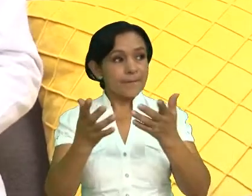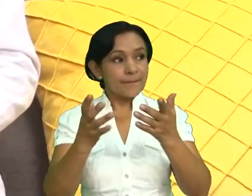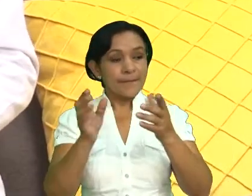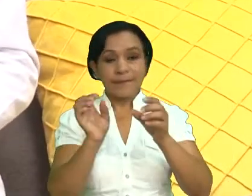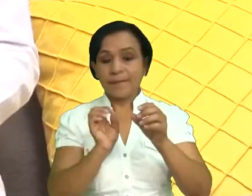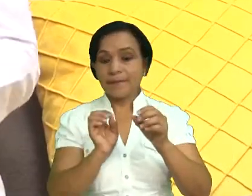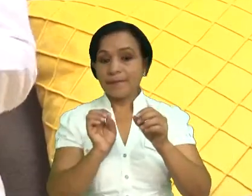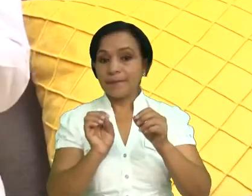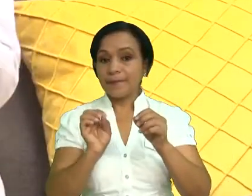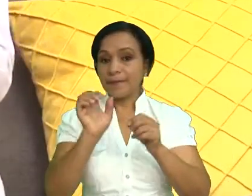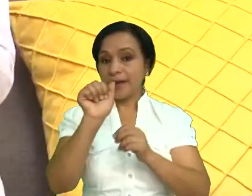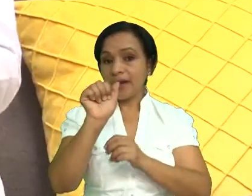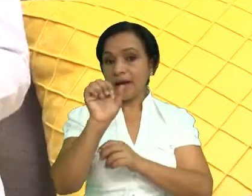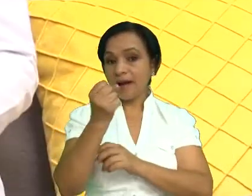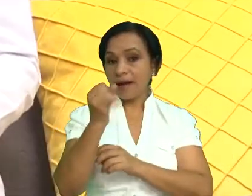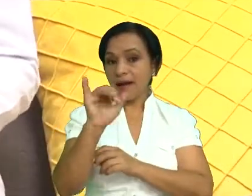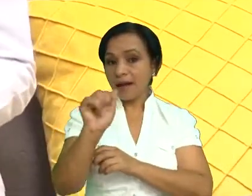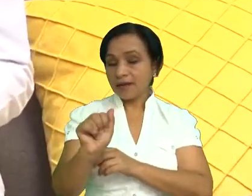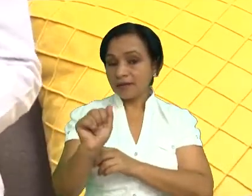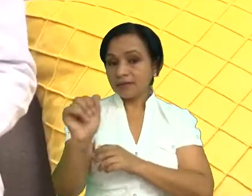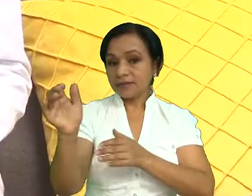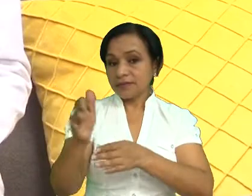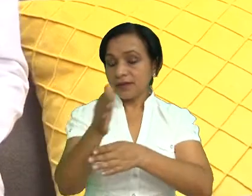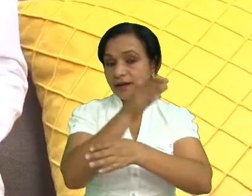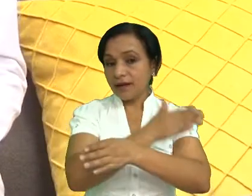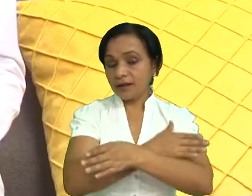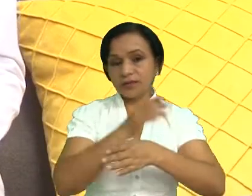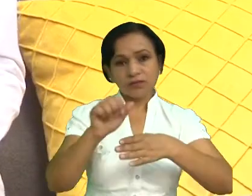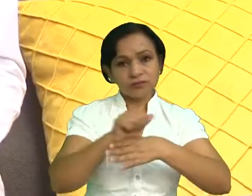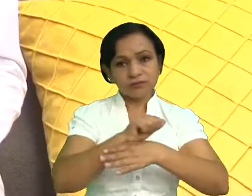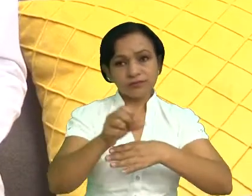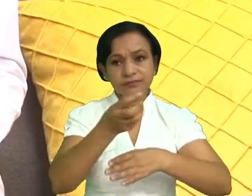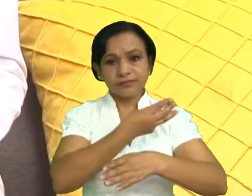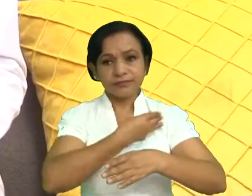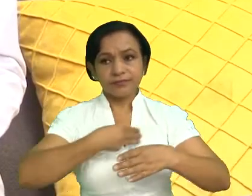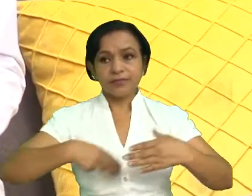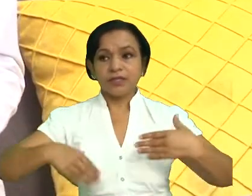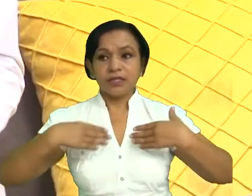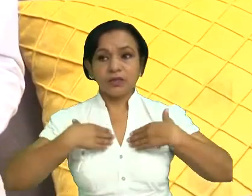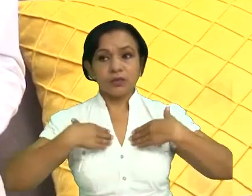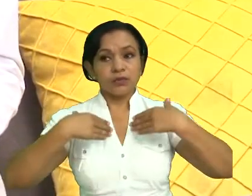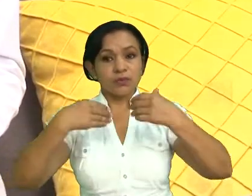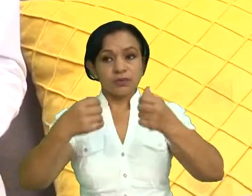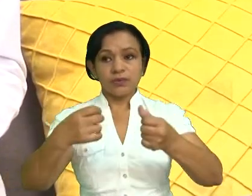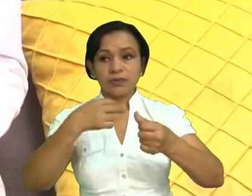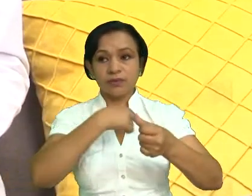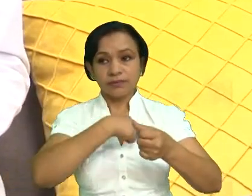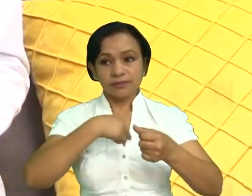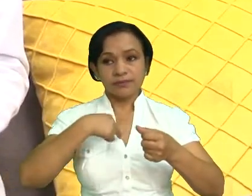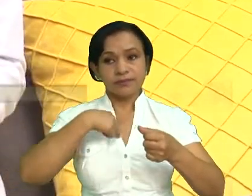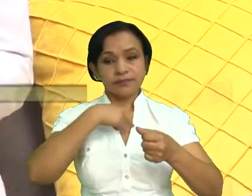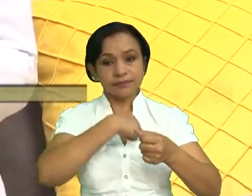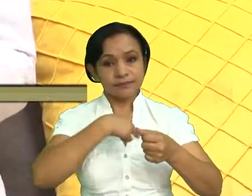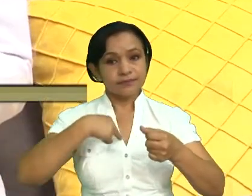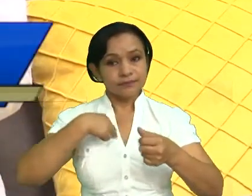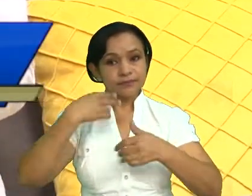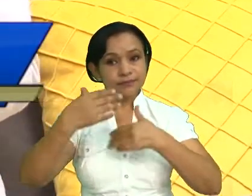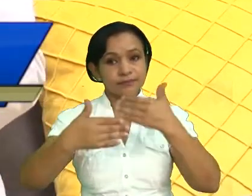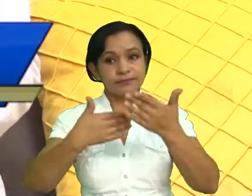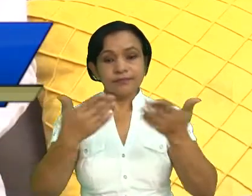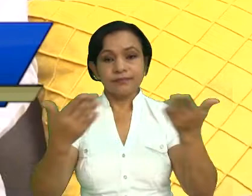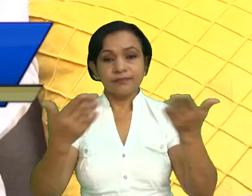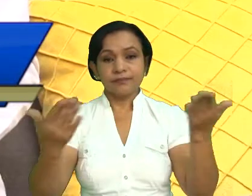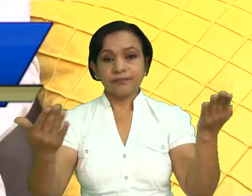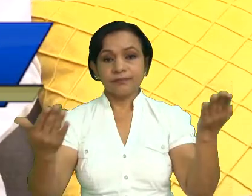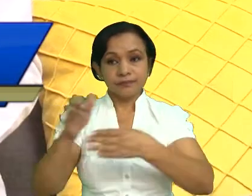Asia, se empezaron una serie de preparativos que nosotros como Ministerio de Salud hemos venido realizando, y esta serie de